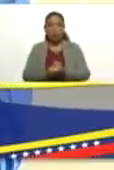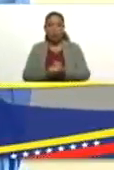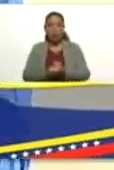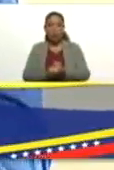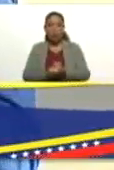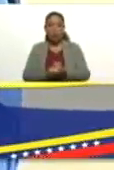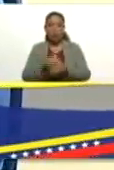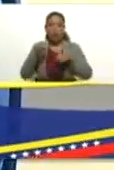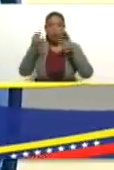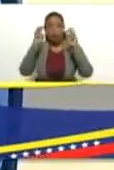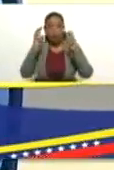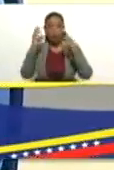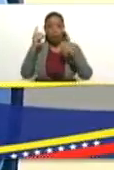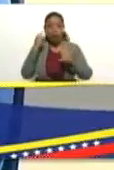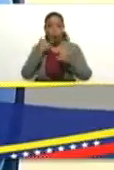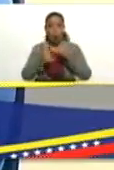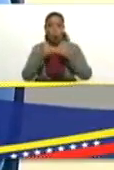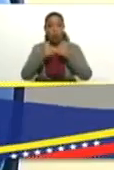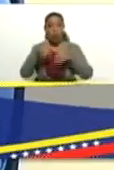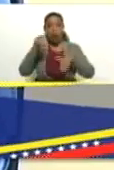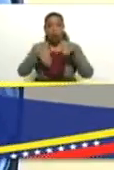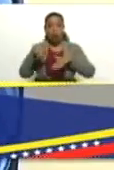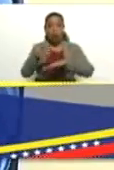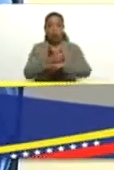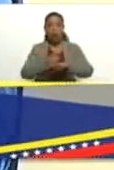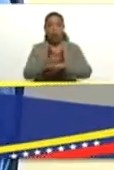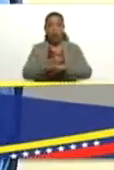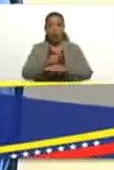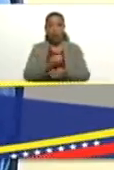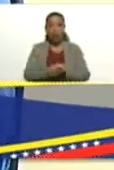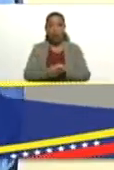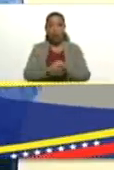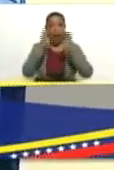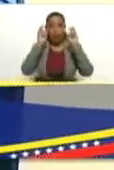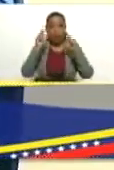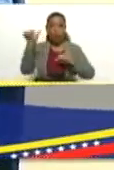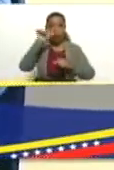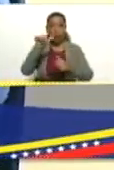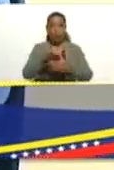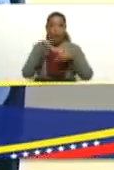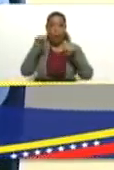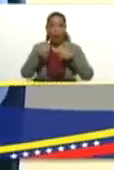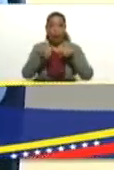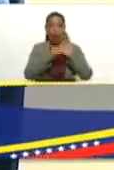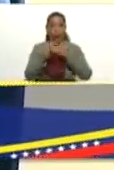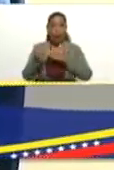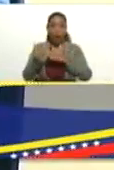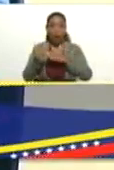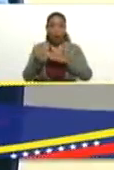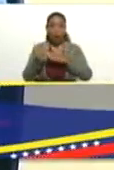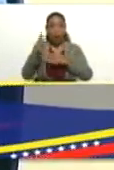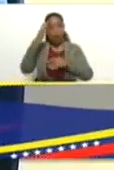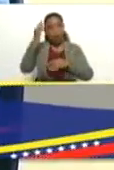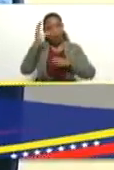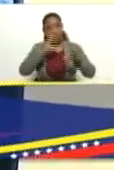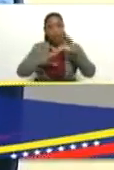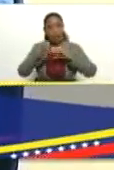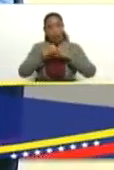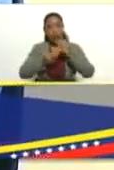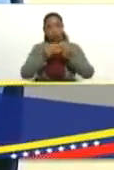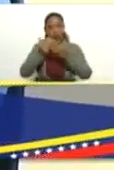salió con mucha fuerza en la última elección de gobernadores, presidente, el tema del agua. Bueno, este urbanismo, con el Consejo Científico, se hizo los